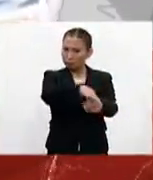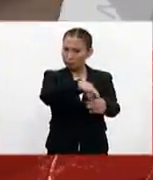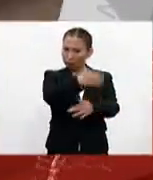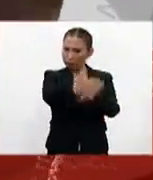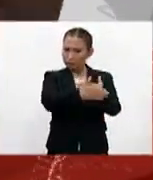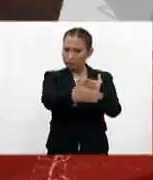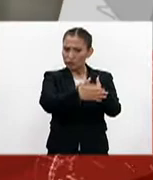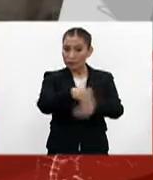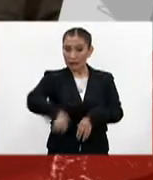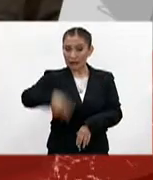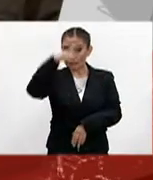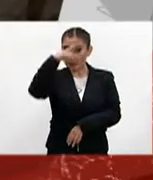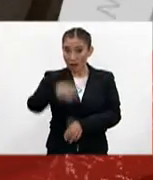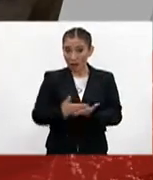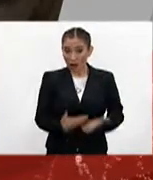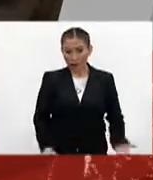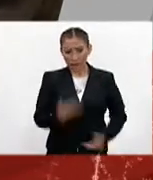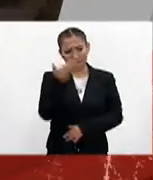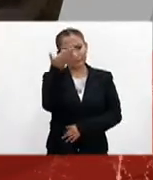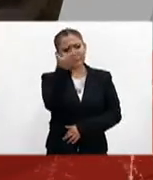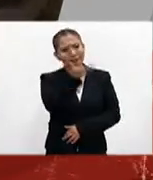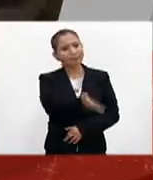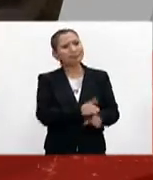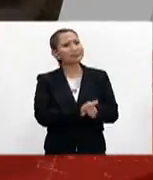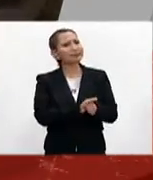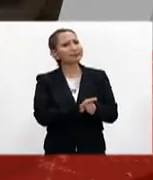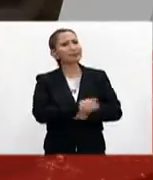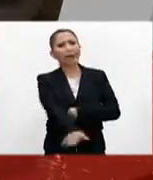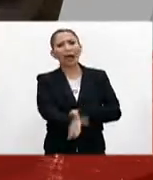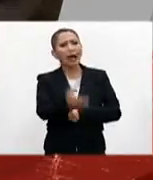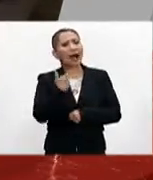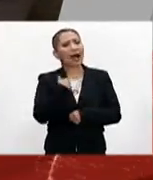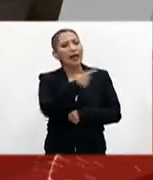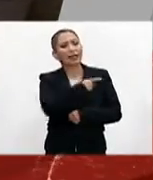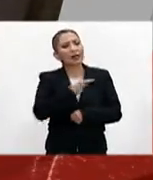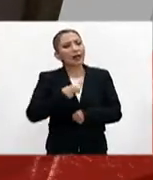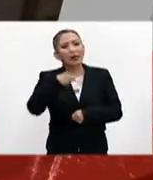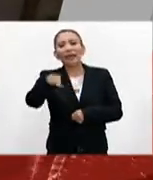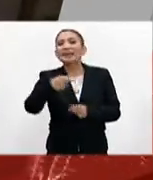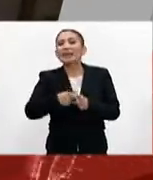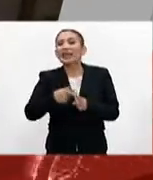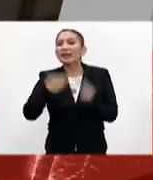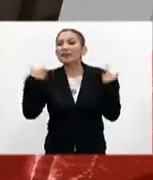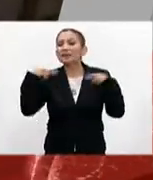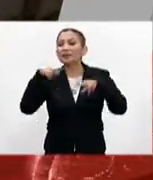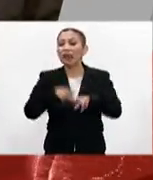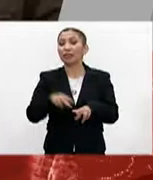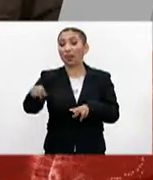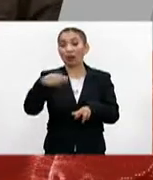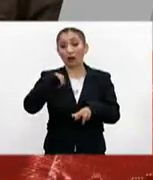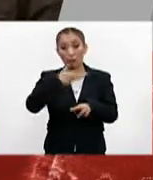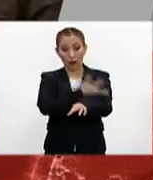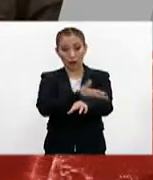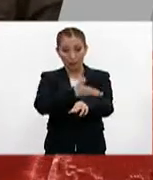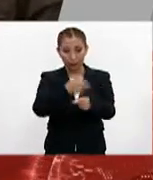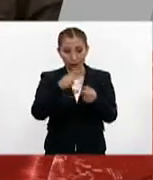electoral. Creo que el México de hoy demanda en quien habrá de representarle